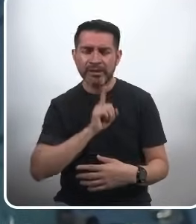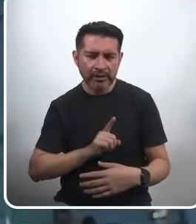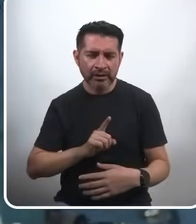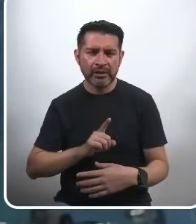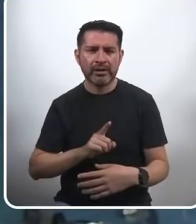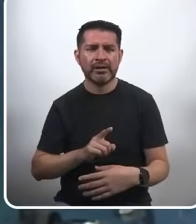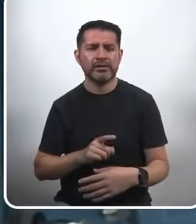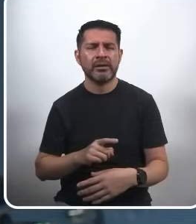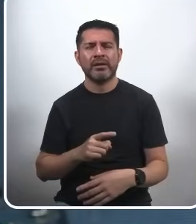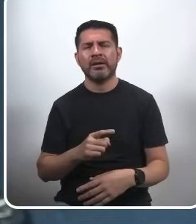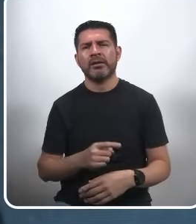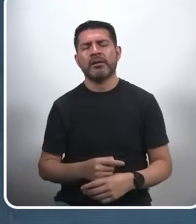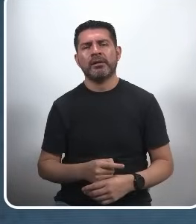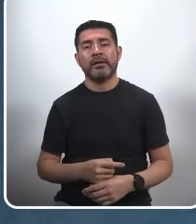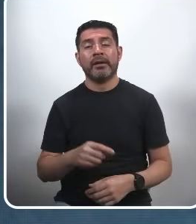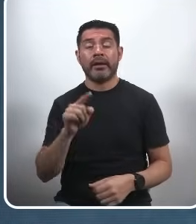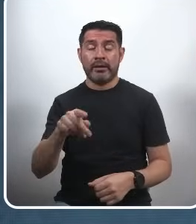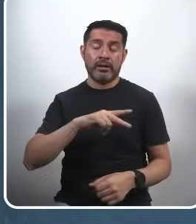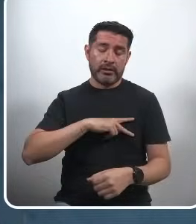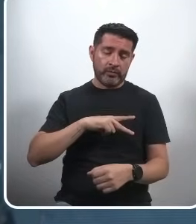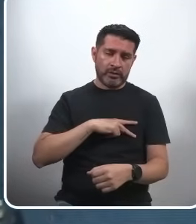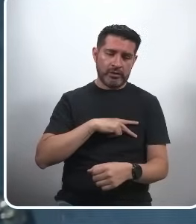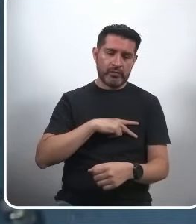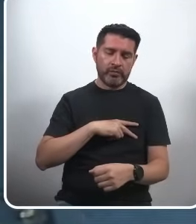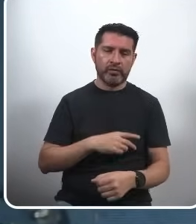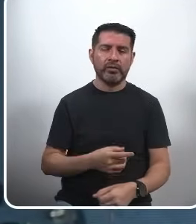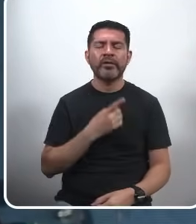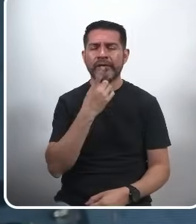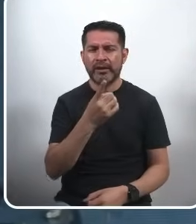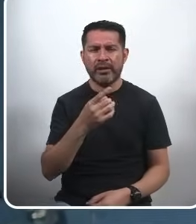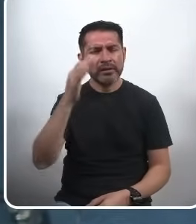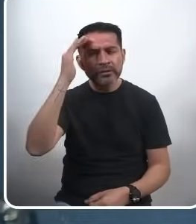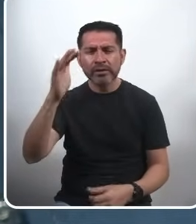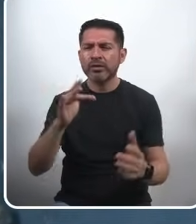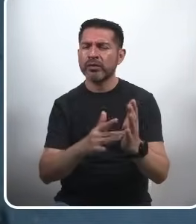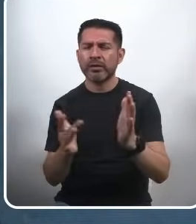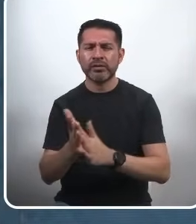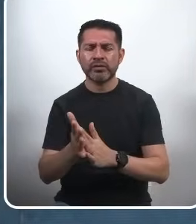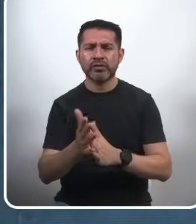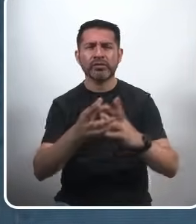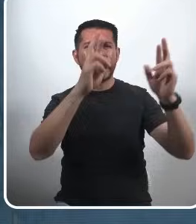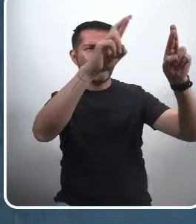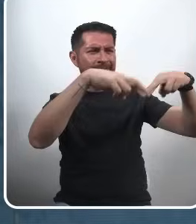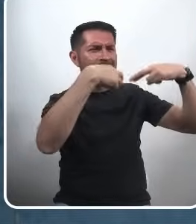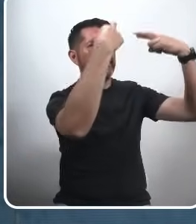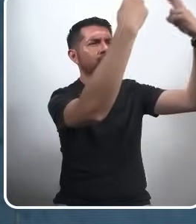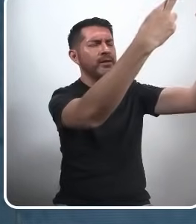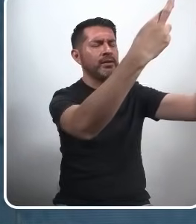Ahí en tu lugar dile: Señor Jesús, yo te rindo mis creencias,